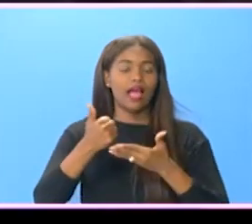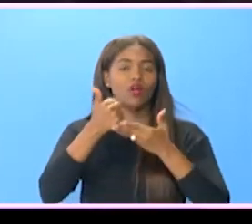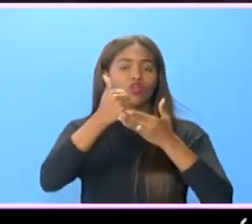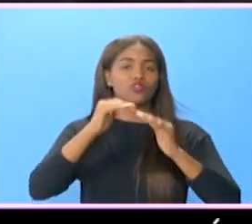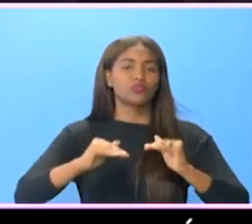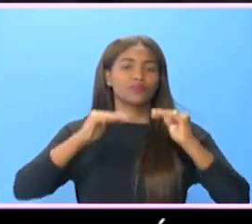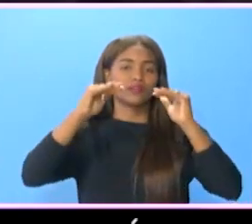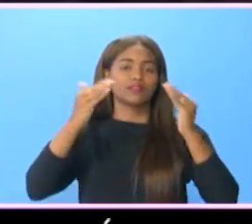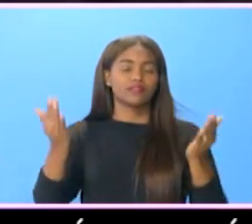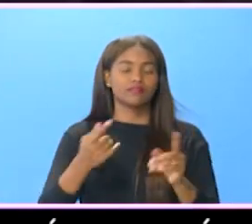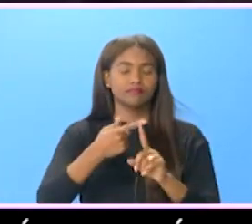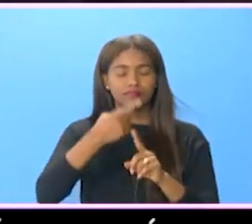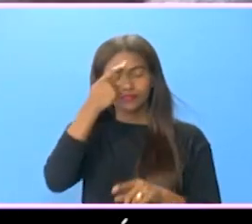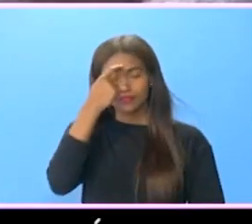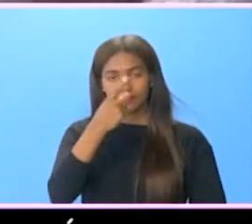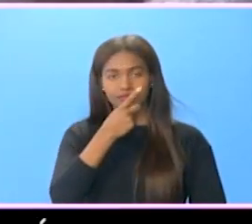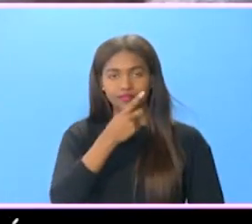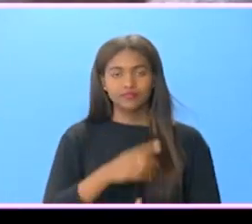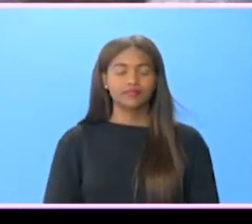en la República Dominicana.